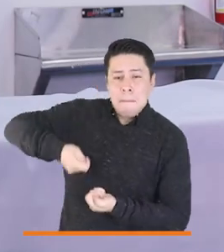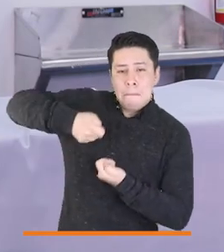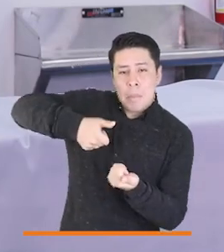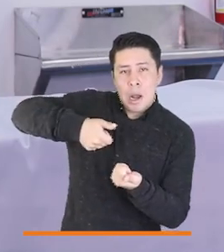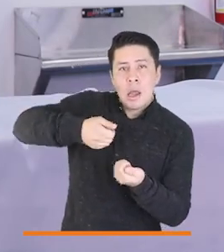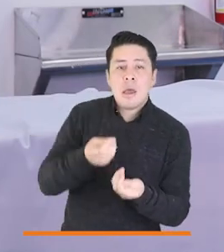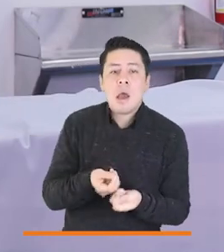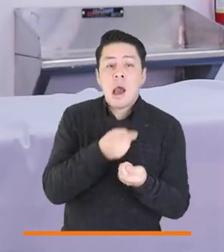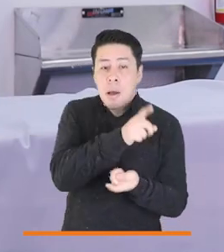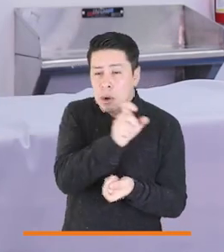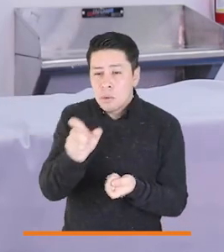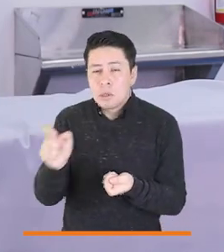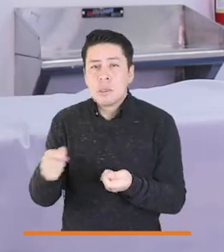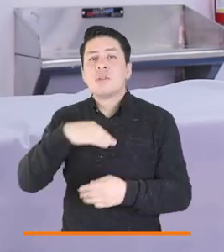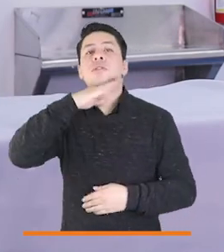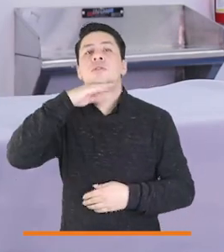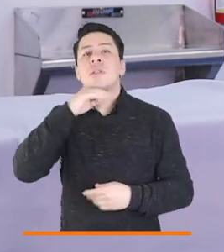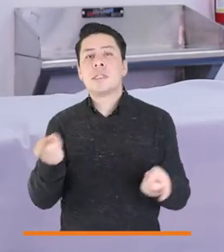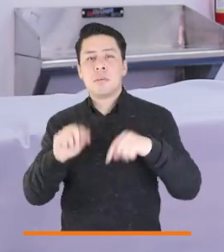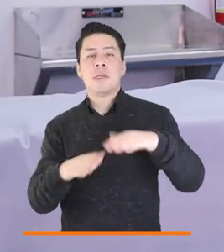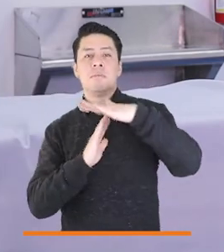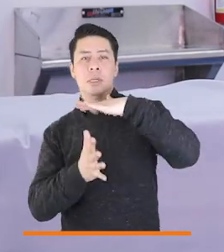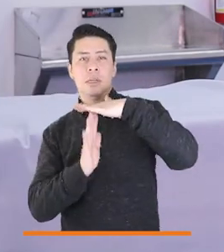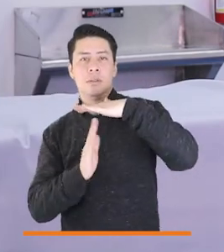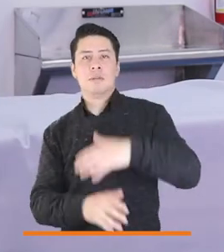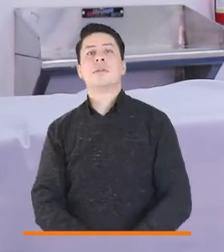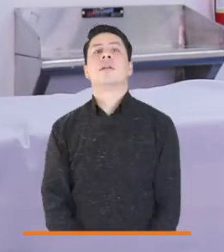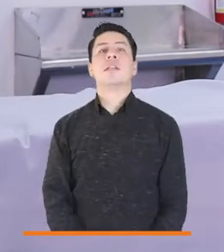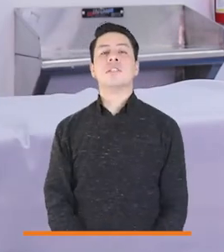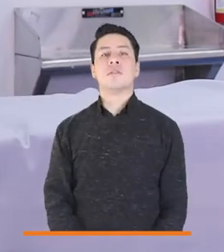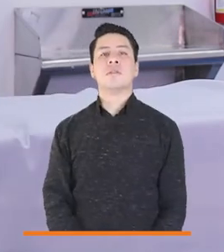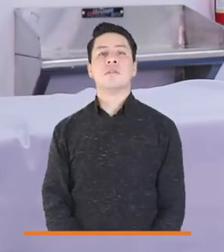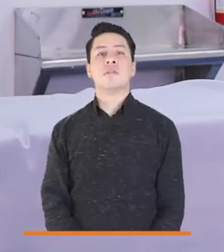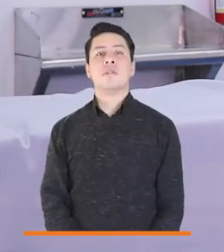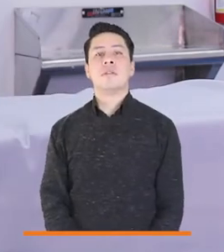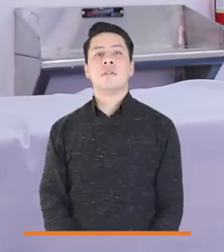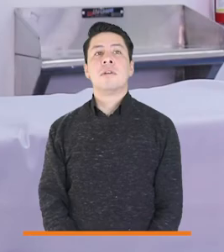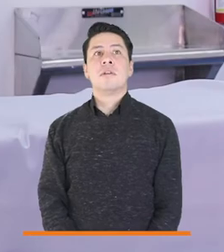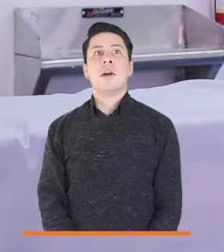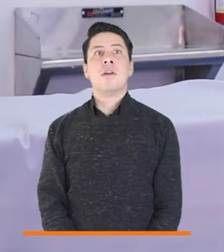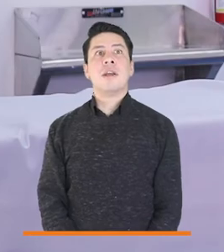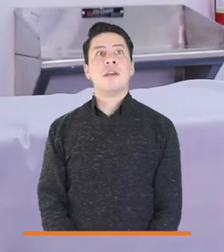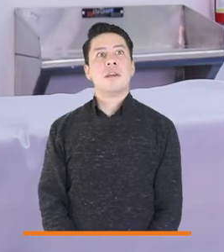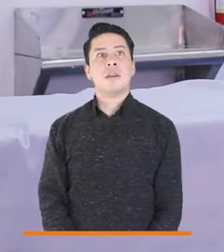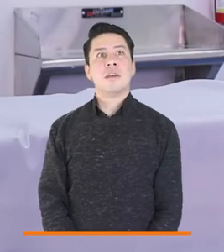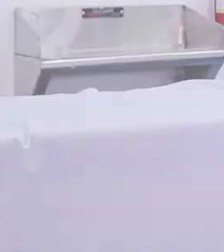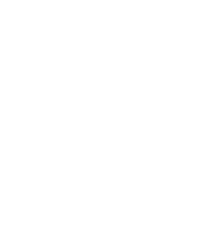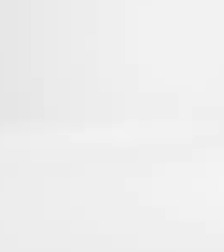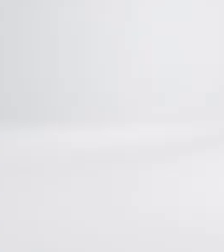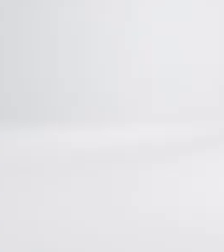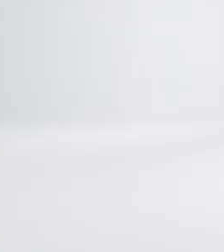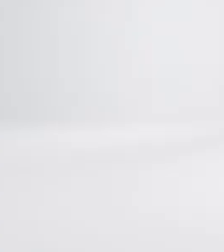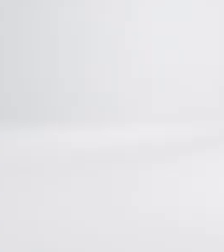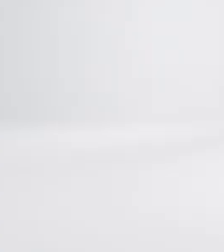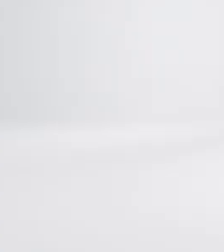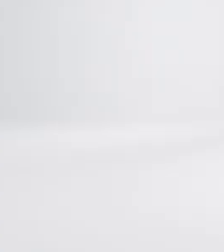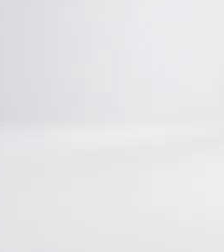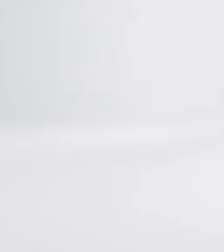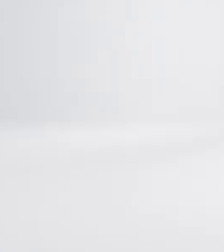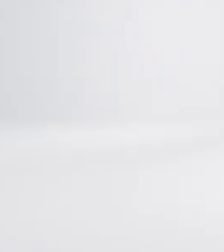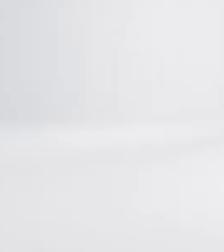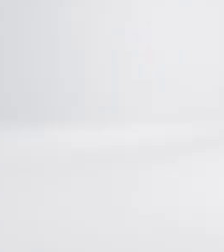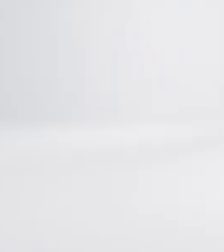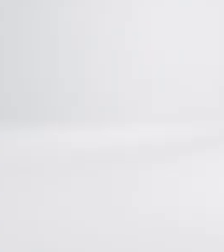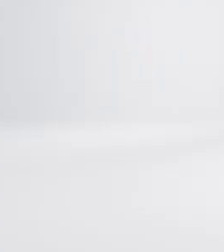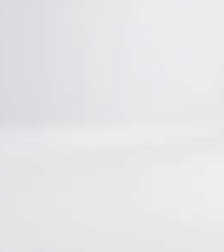apoyo de donantes, en algunos casos es posible contar con subsidios para adolescentes y migrantes. Si necesitas saber más